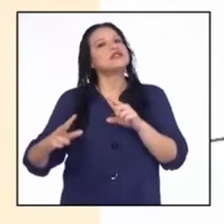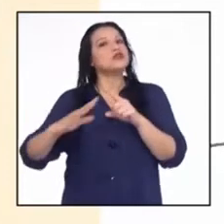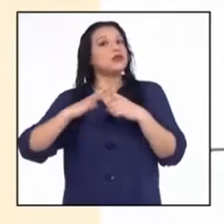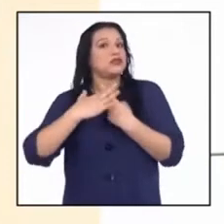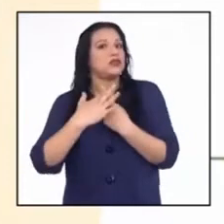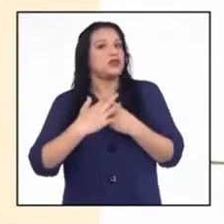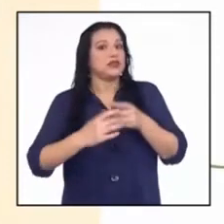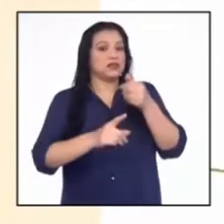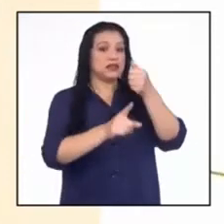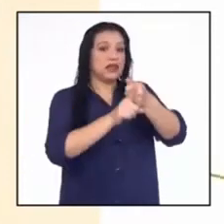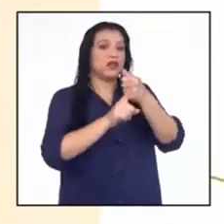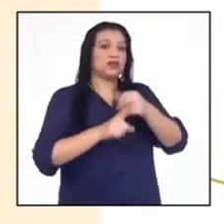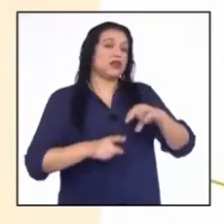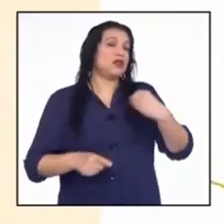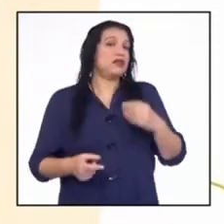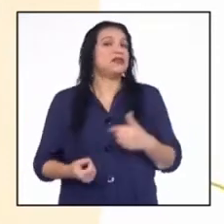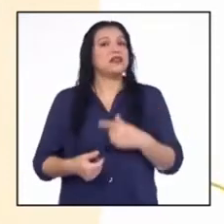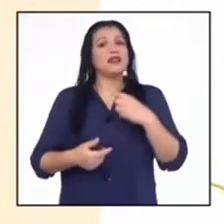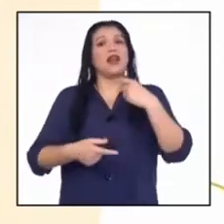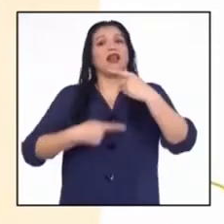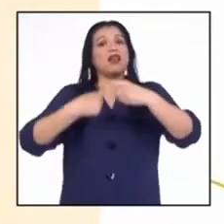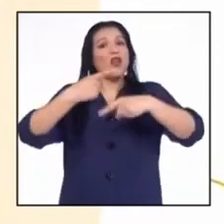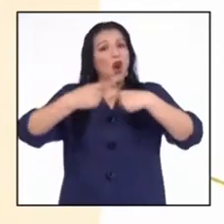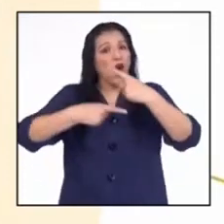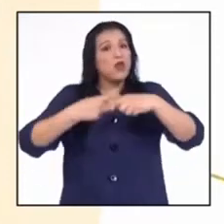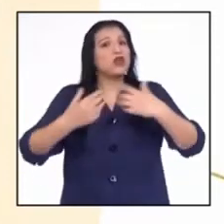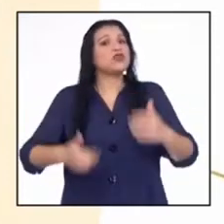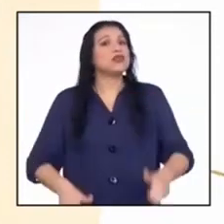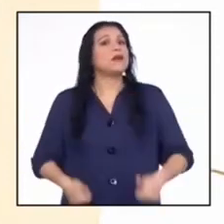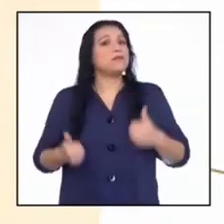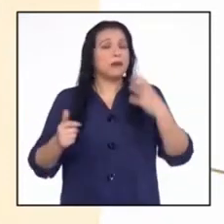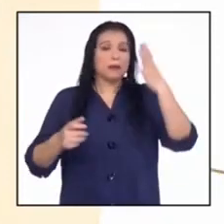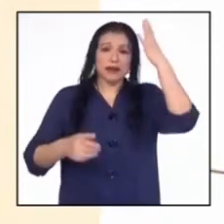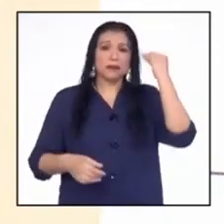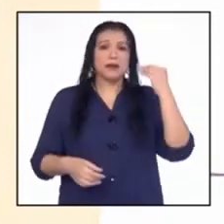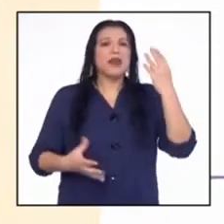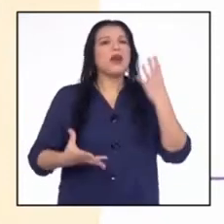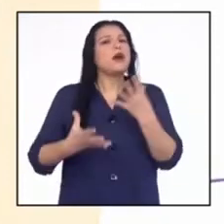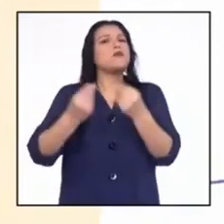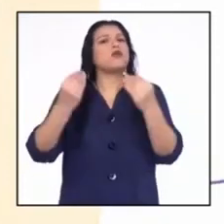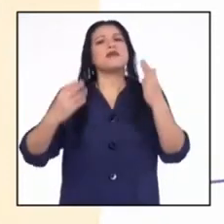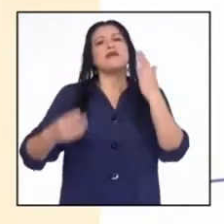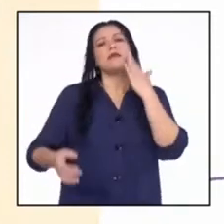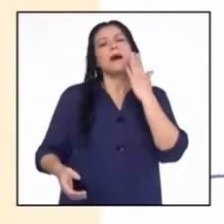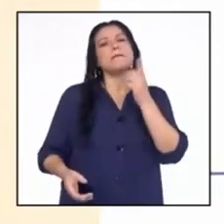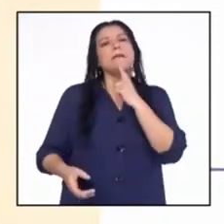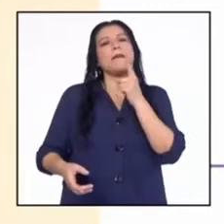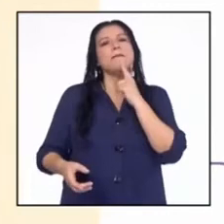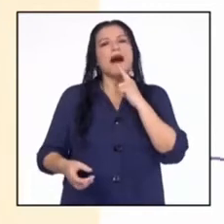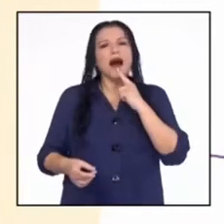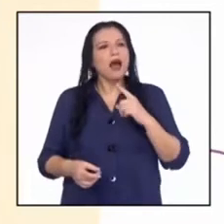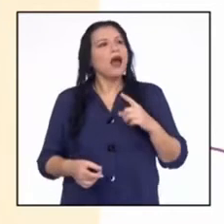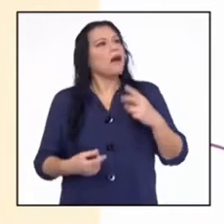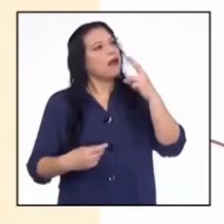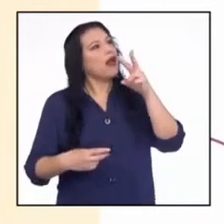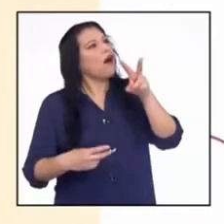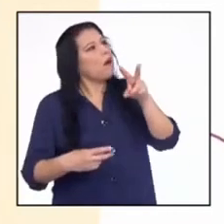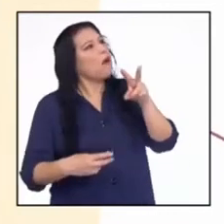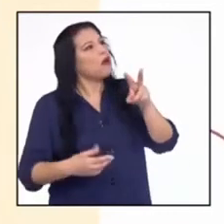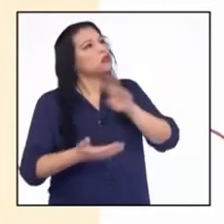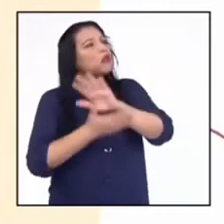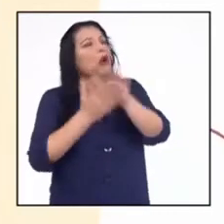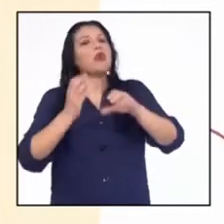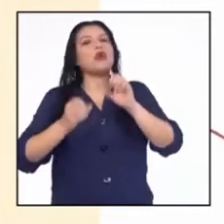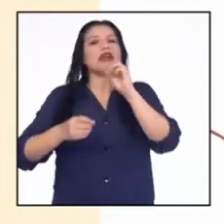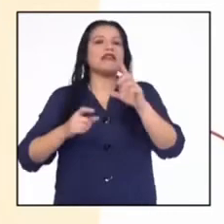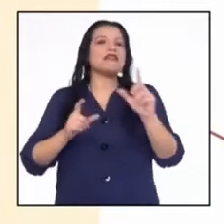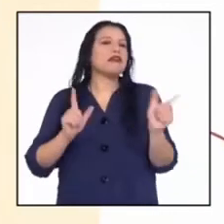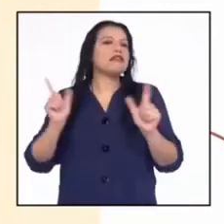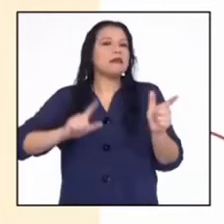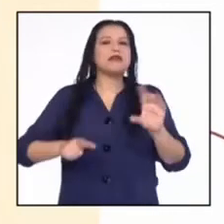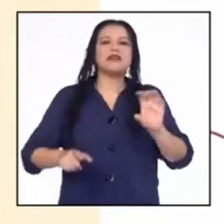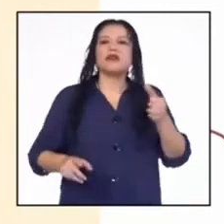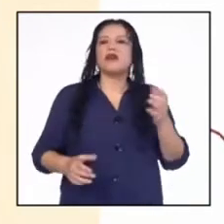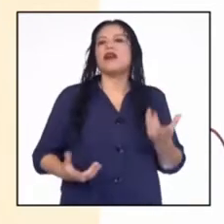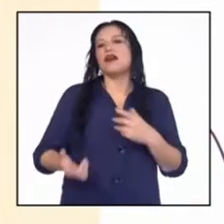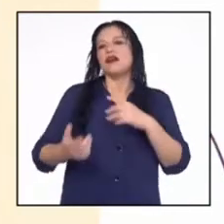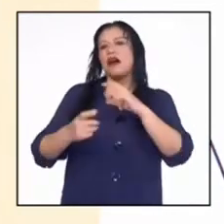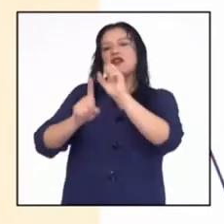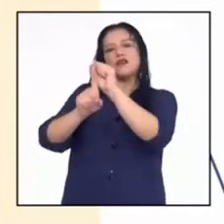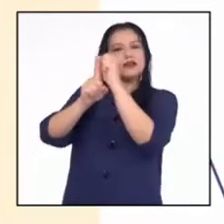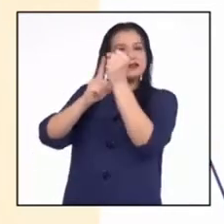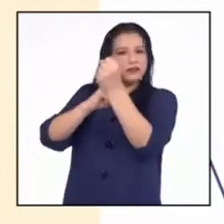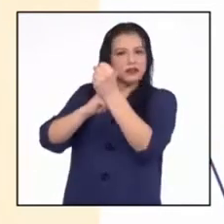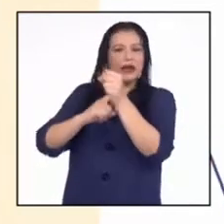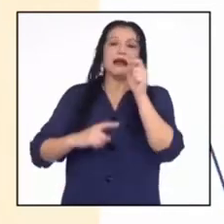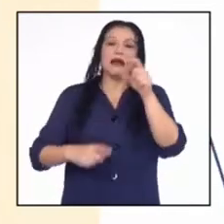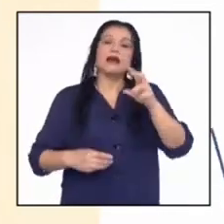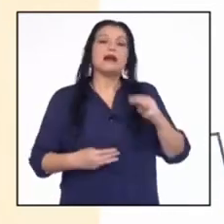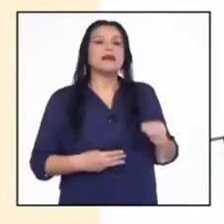adolescentes viven a diario. Esto se da en gran parte porque muchos padres se dejan llevar por lo que dice la sociedad y los medios de comunicación. De esta